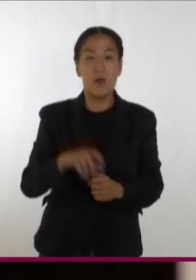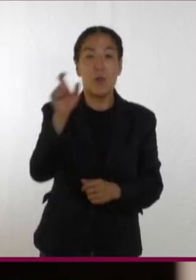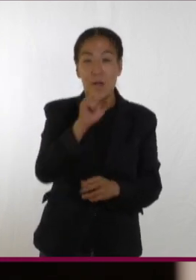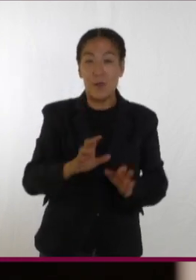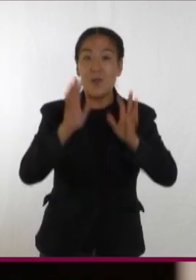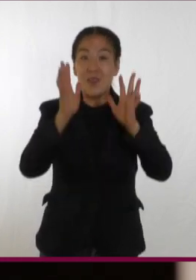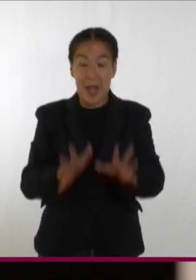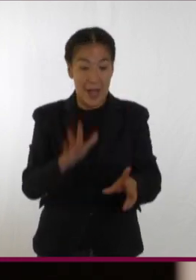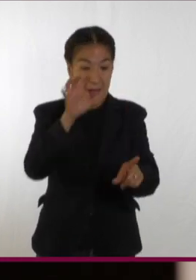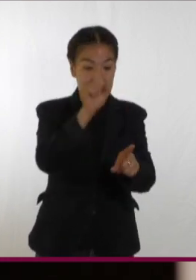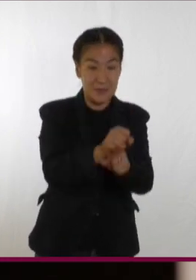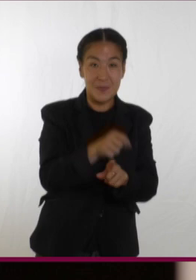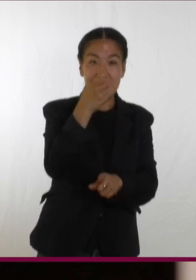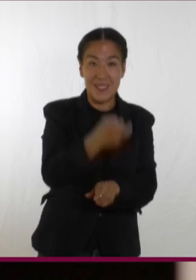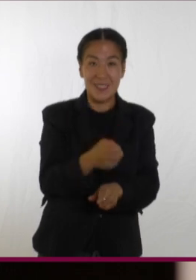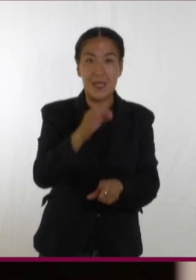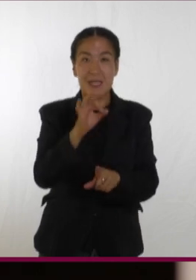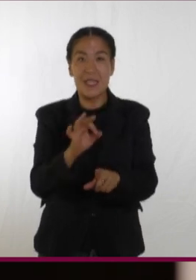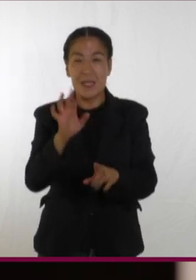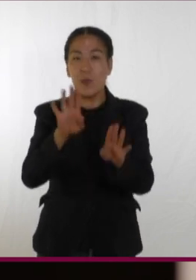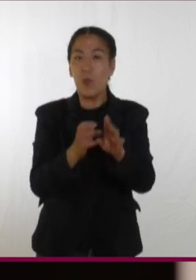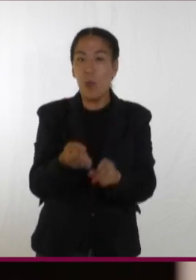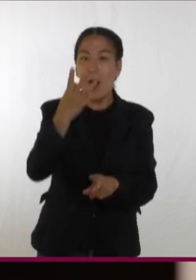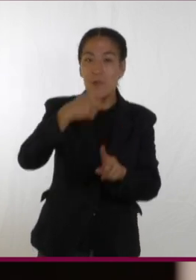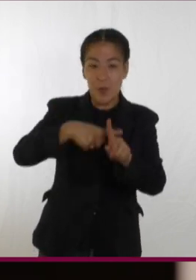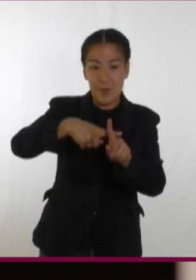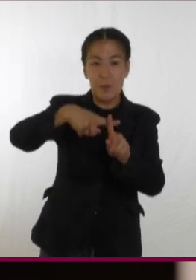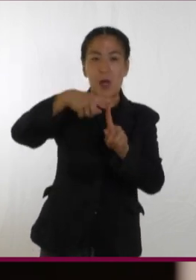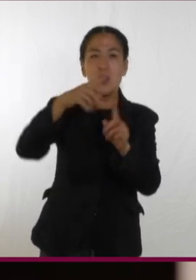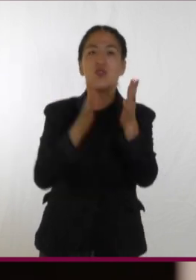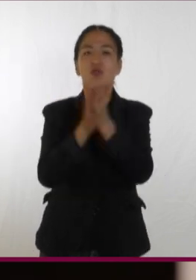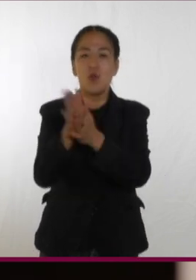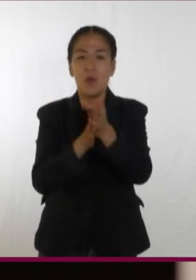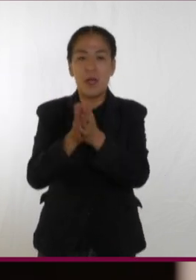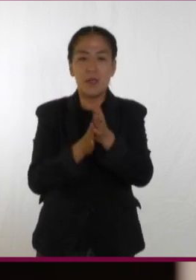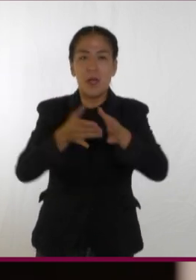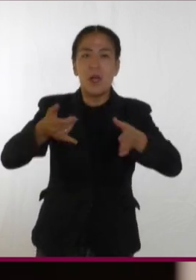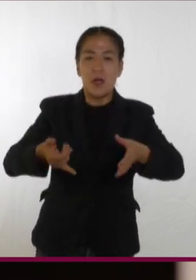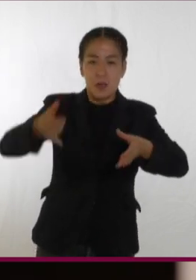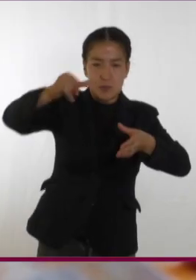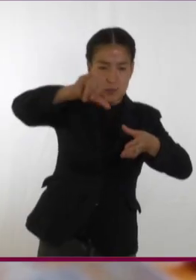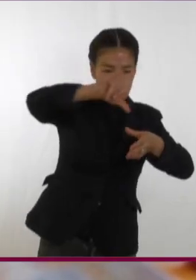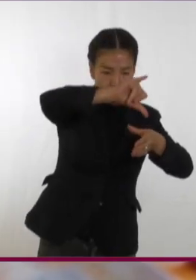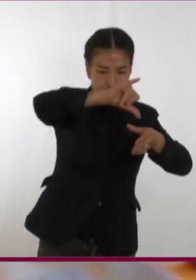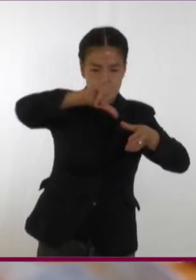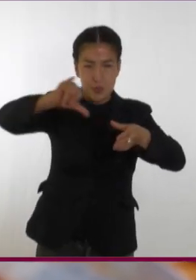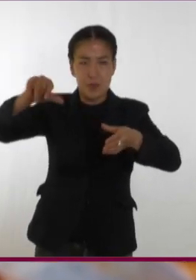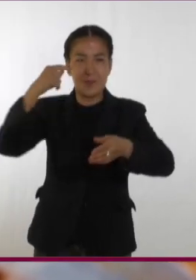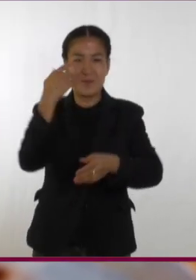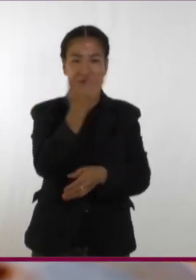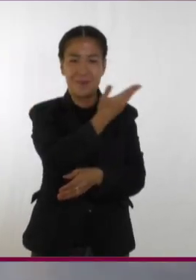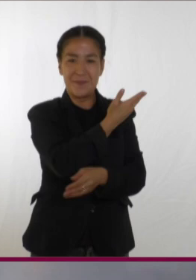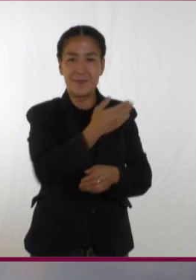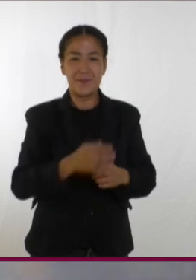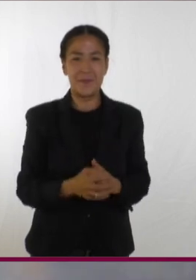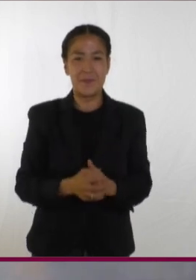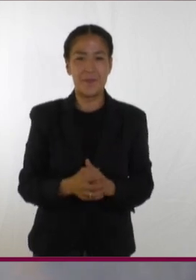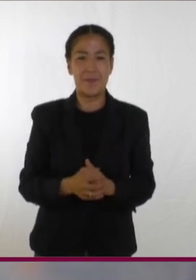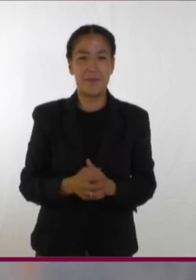grados centígrados. Y una vez que alcanzamos esa temperatura, entonces el chocolate lo vamos a vaciar en el